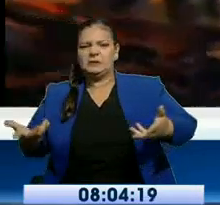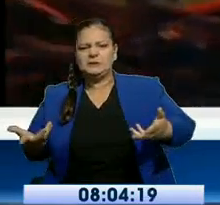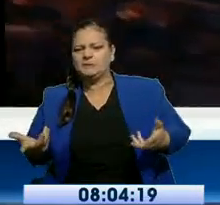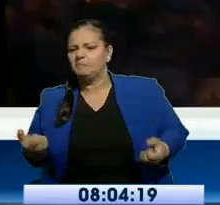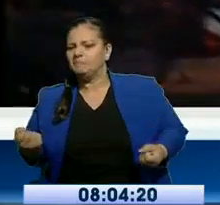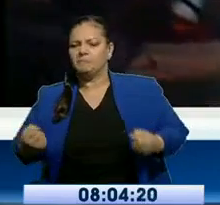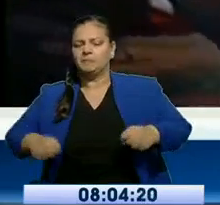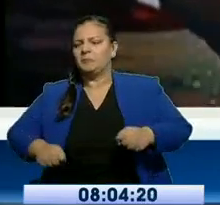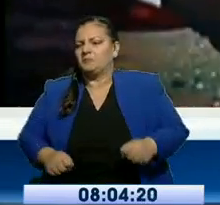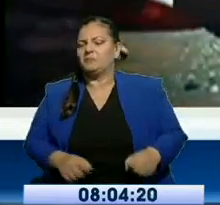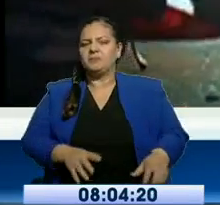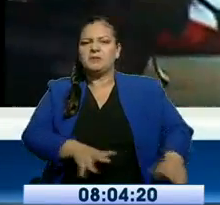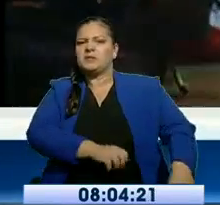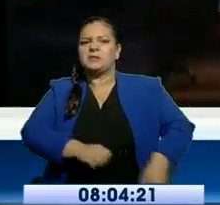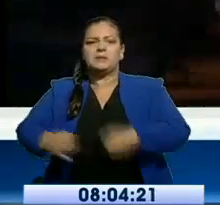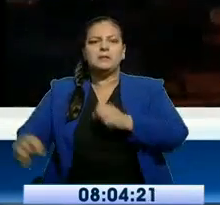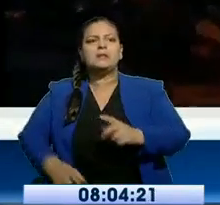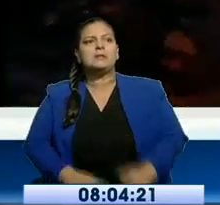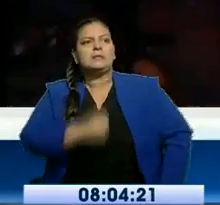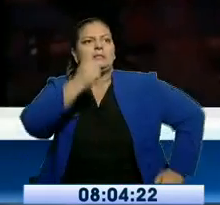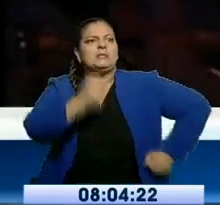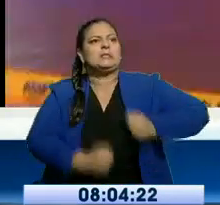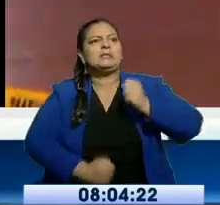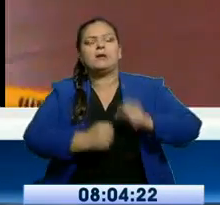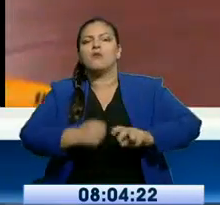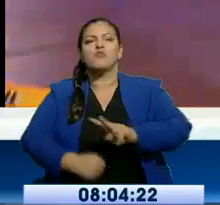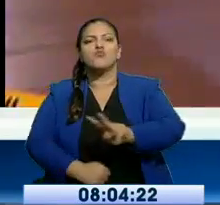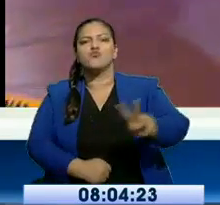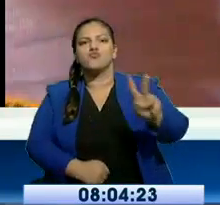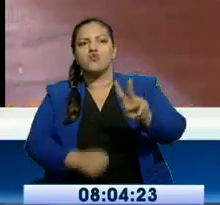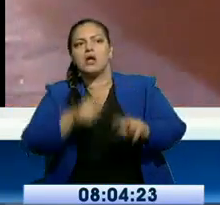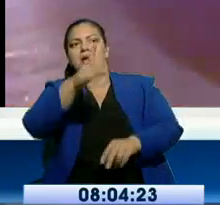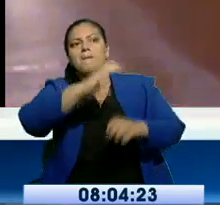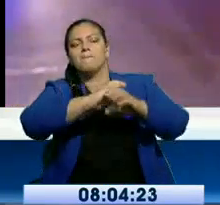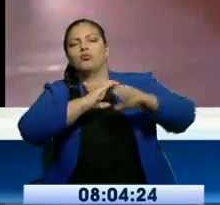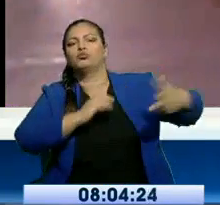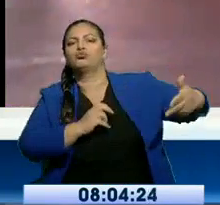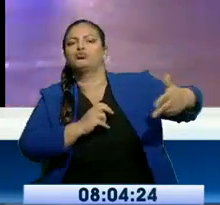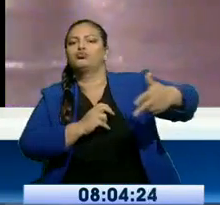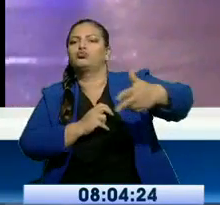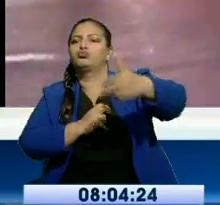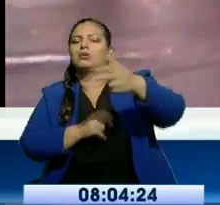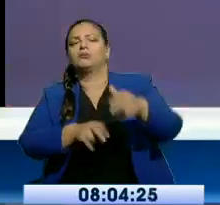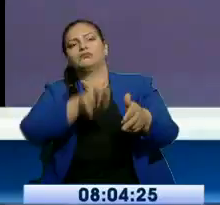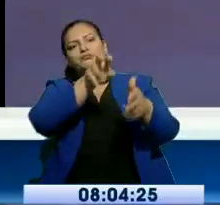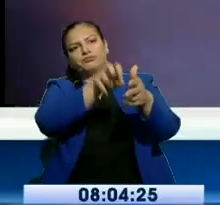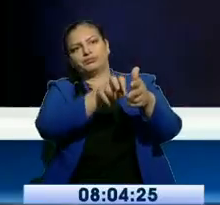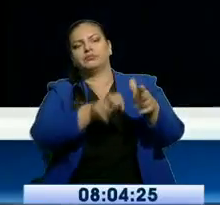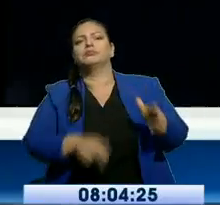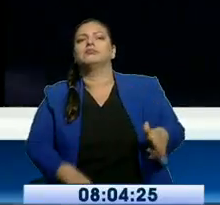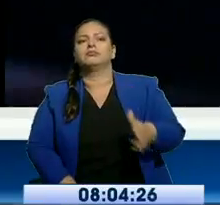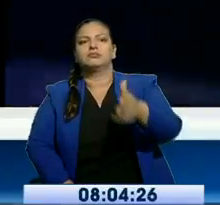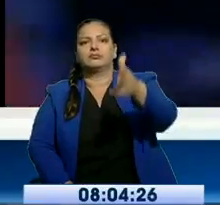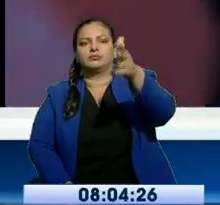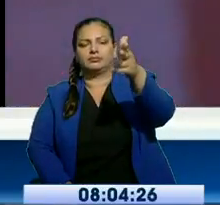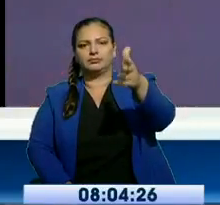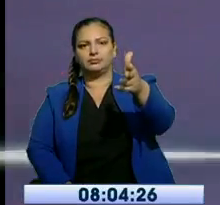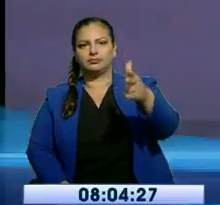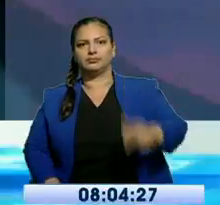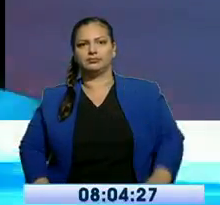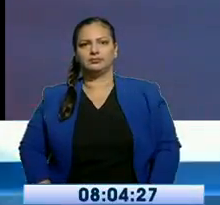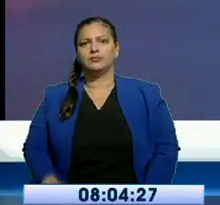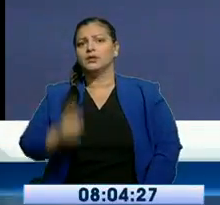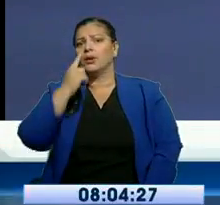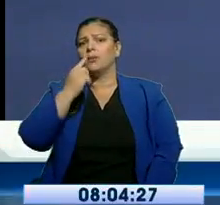bus intercantonal que pasaba por aquel sector del noroeste de Guayaquil. Lo seguimos, lo correteamos todo y ellos iban con el arma en la mano